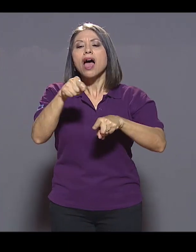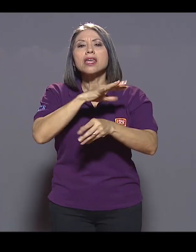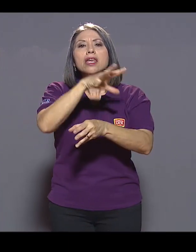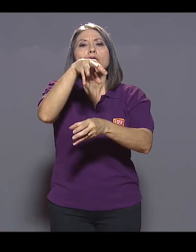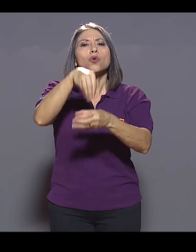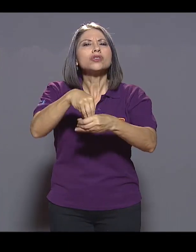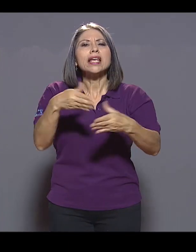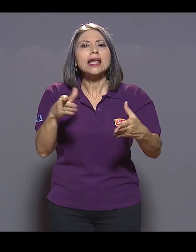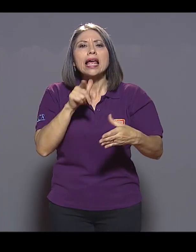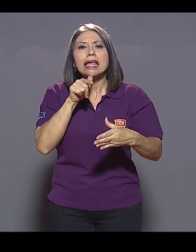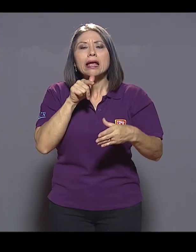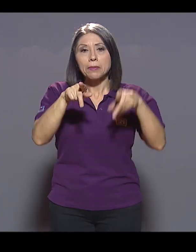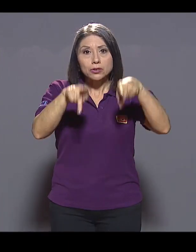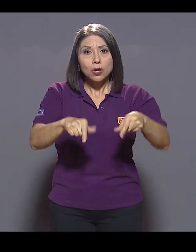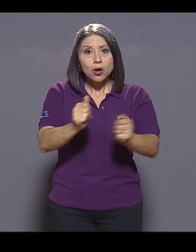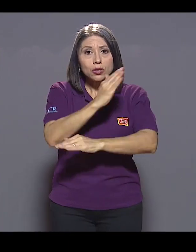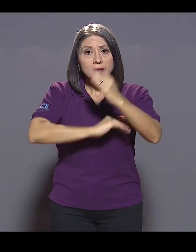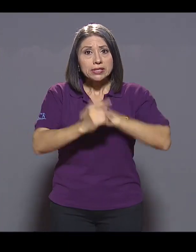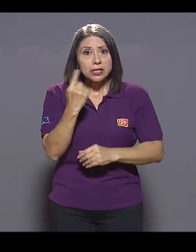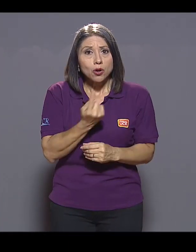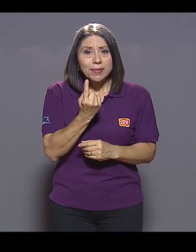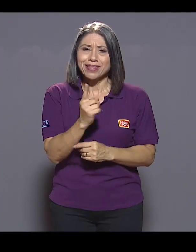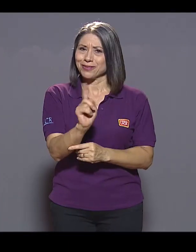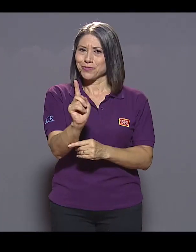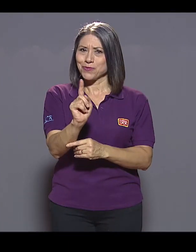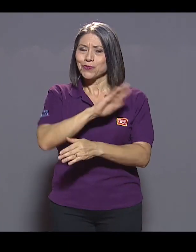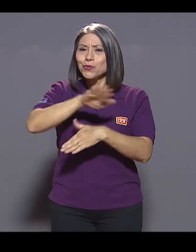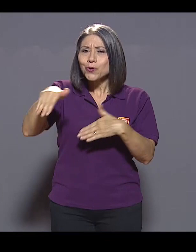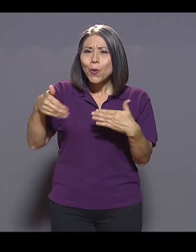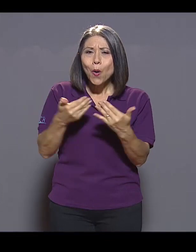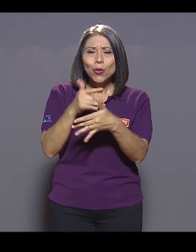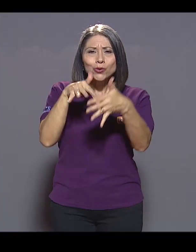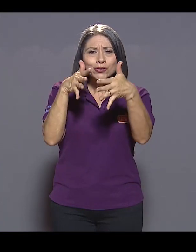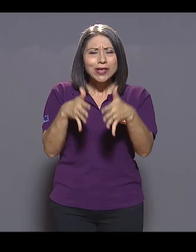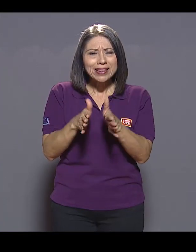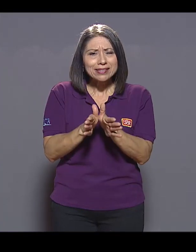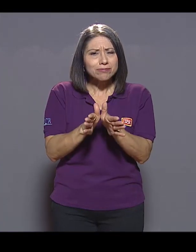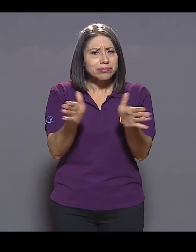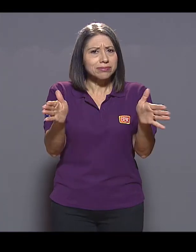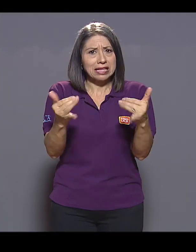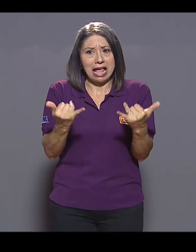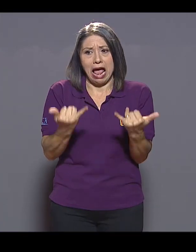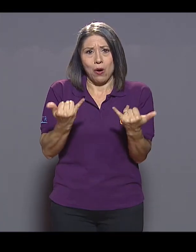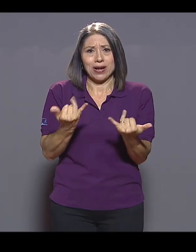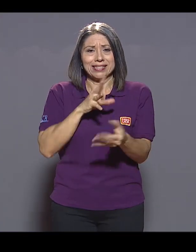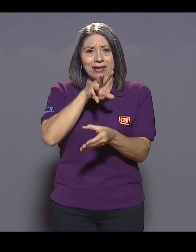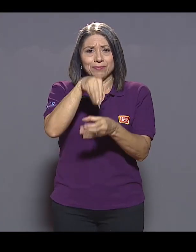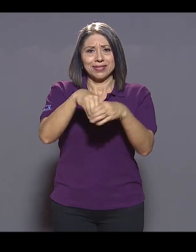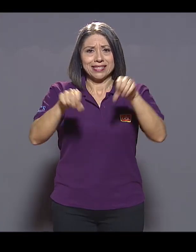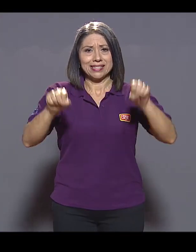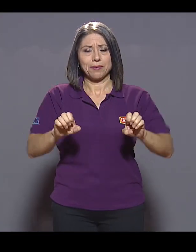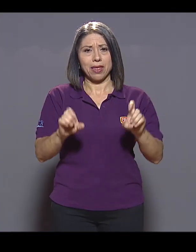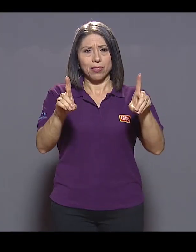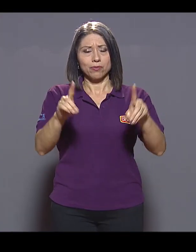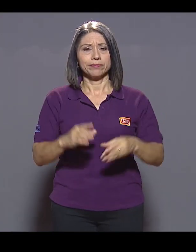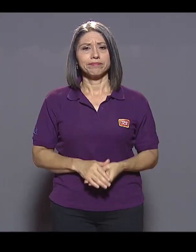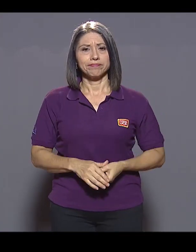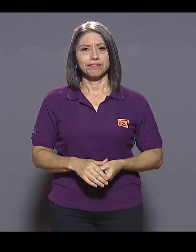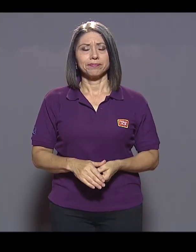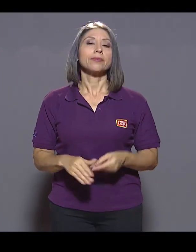educación inclusiva es que en cada centro educativo y en cada aula se esté en capacidad de atender las necesidades de estudiantes